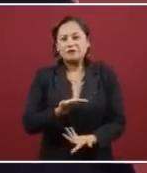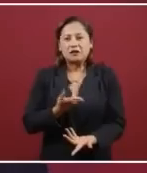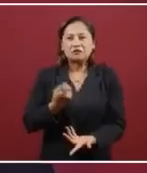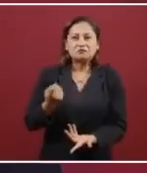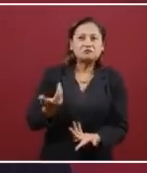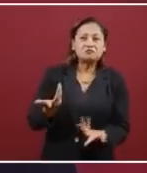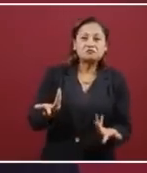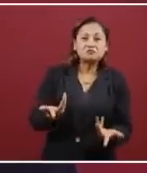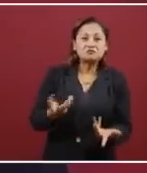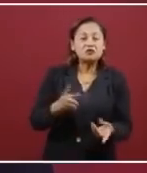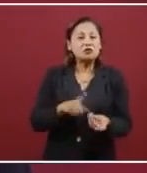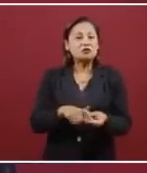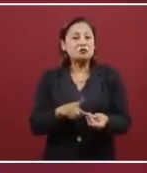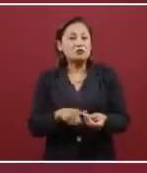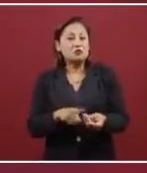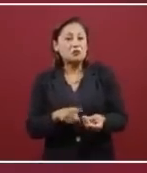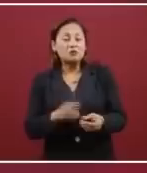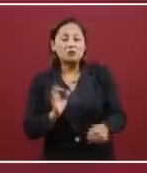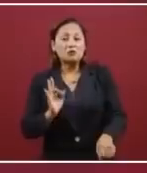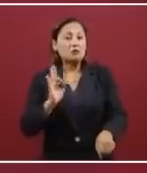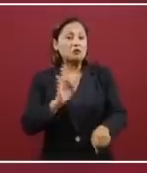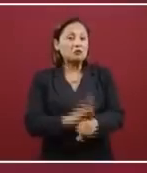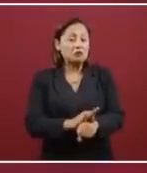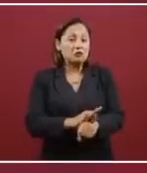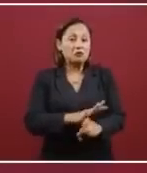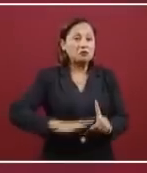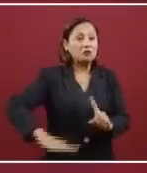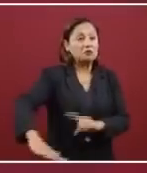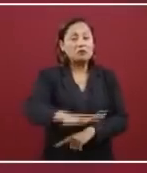la declaratoria de impacto ambiental?